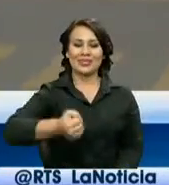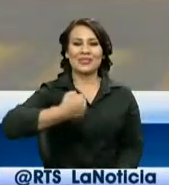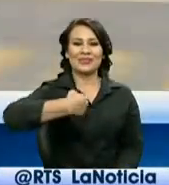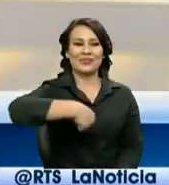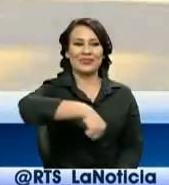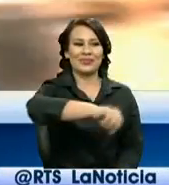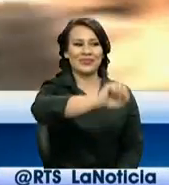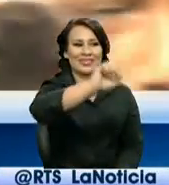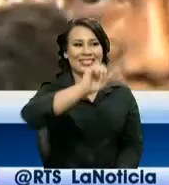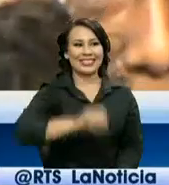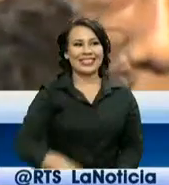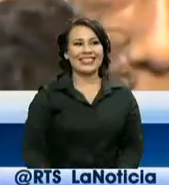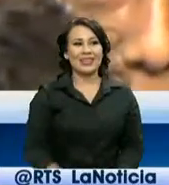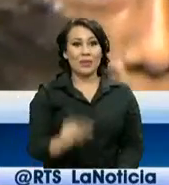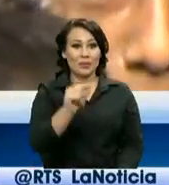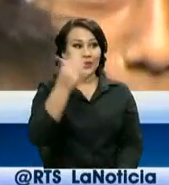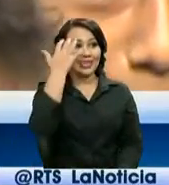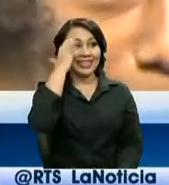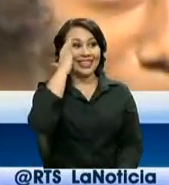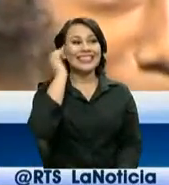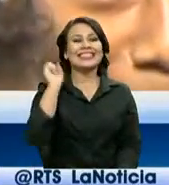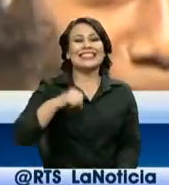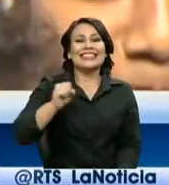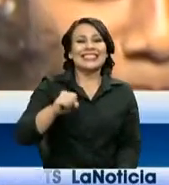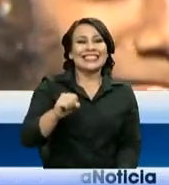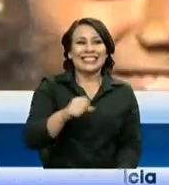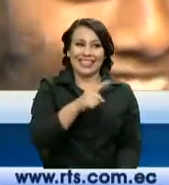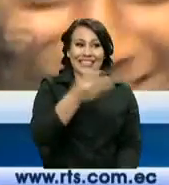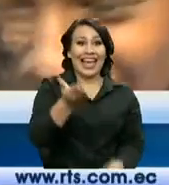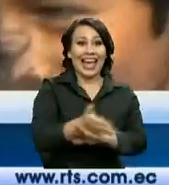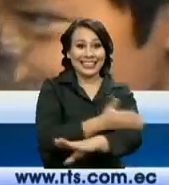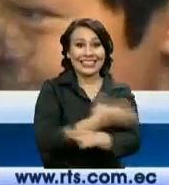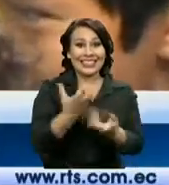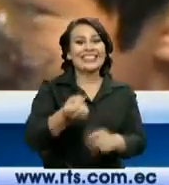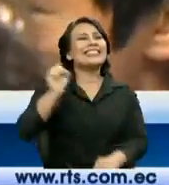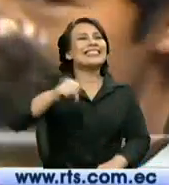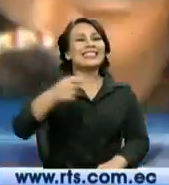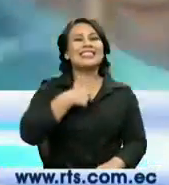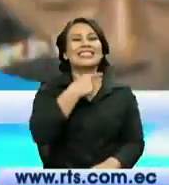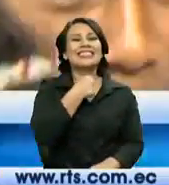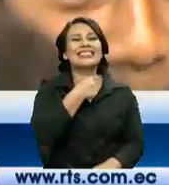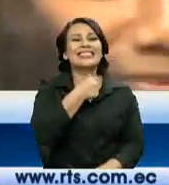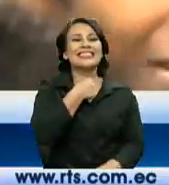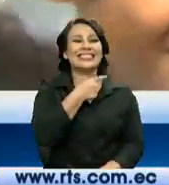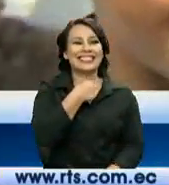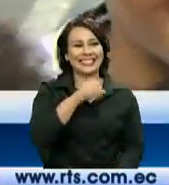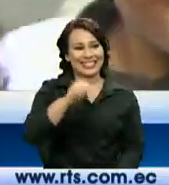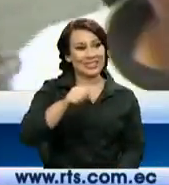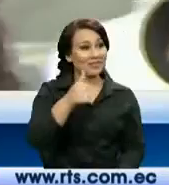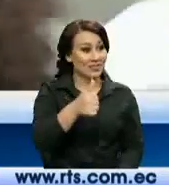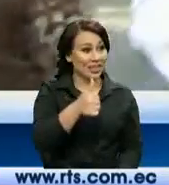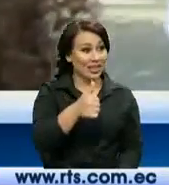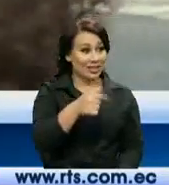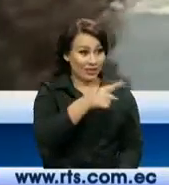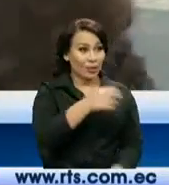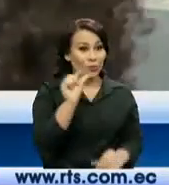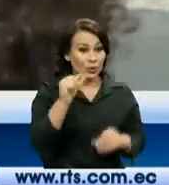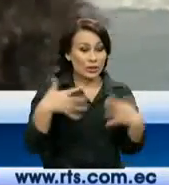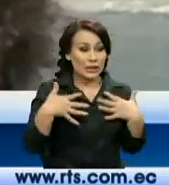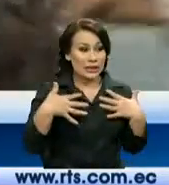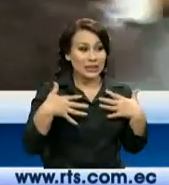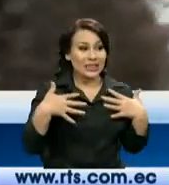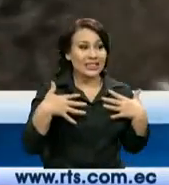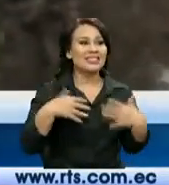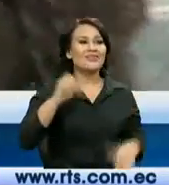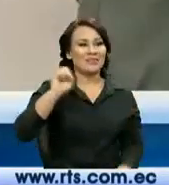la pista. Un poco nervioso. Sí. ¿Ya habías soñado con esto? Sí. ¿Y tú? Bien. ¿También estás un poco